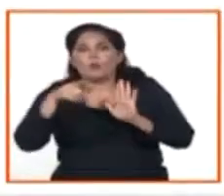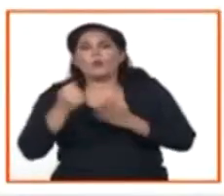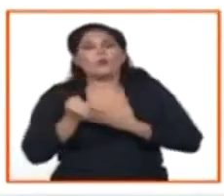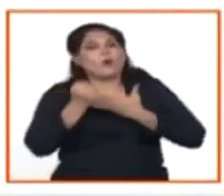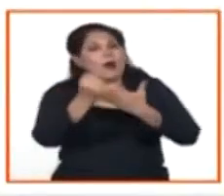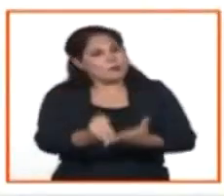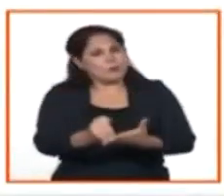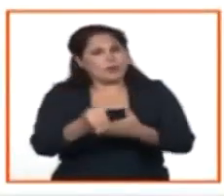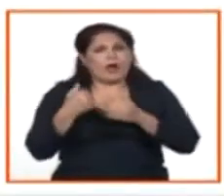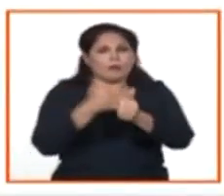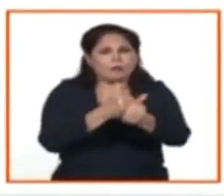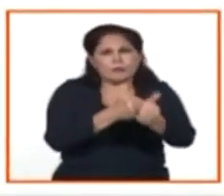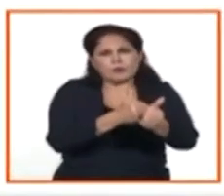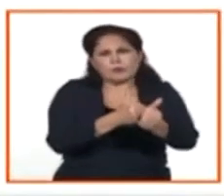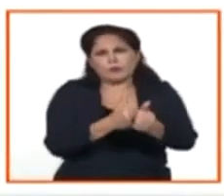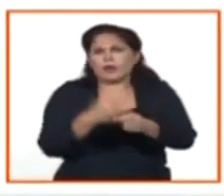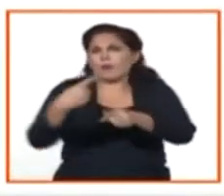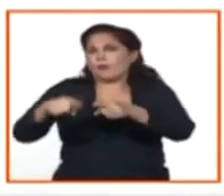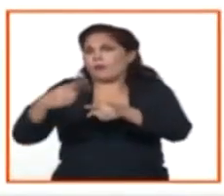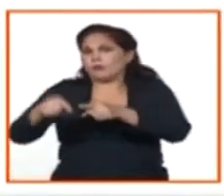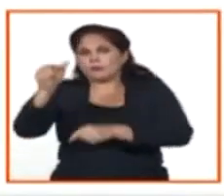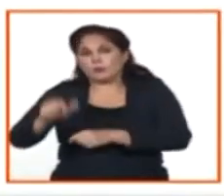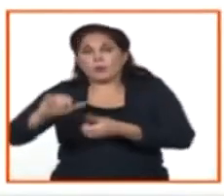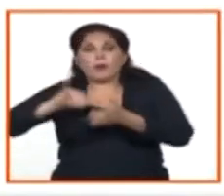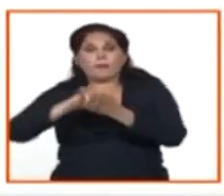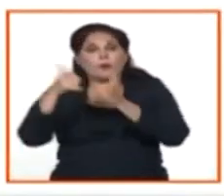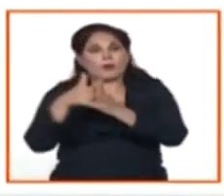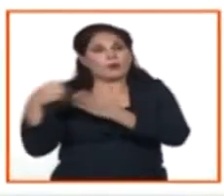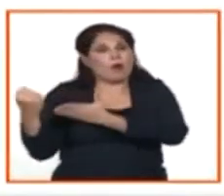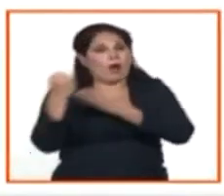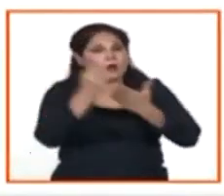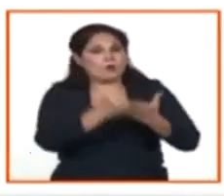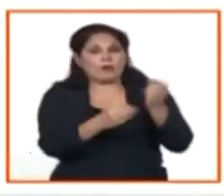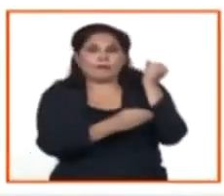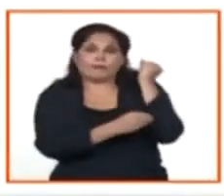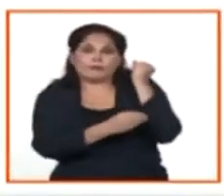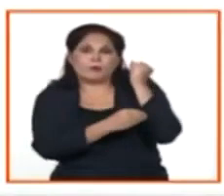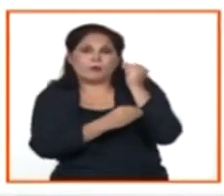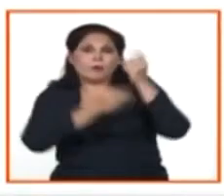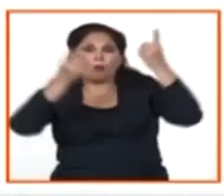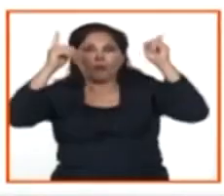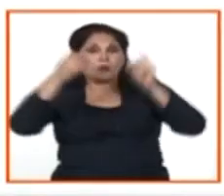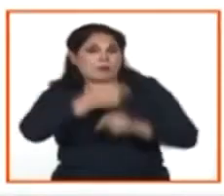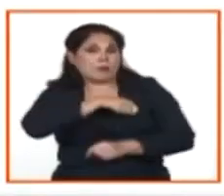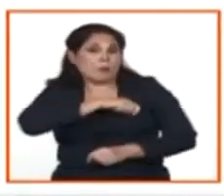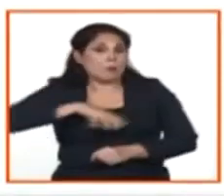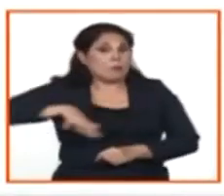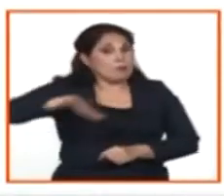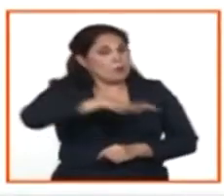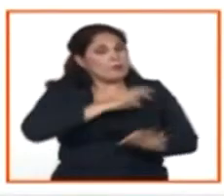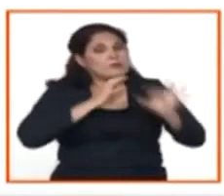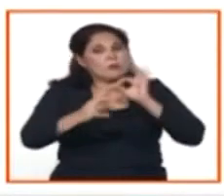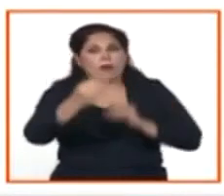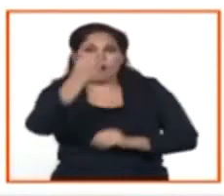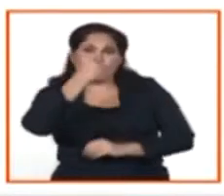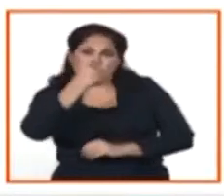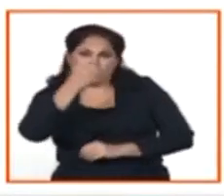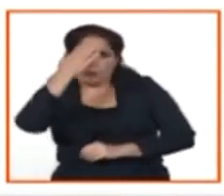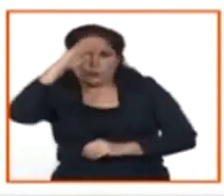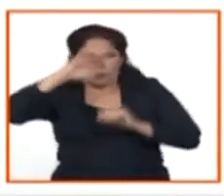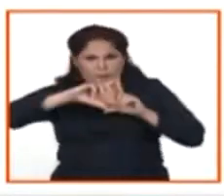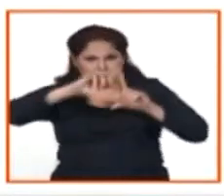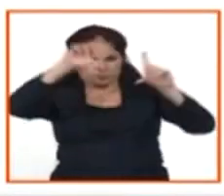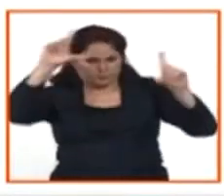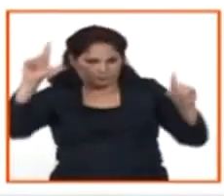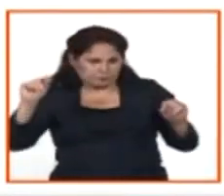la asistencia técnica y logística del proyecto de colaboración Fortalecimiento de Políticas Públicas para la Seguridad Alimentaria Sostenible en Cuba, que es más